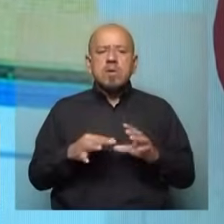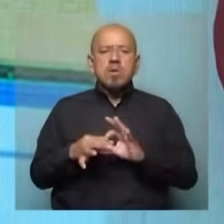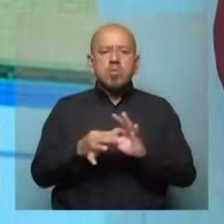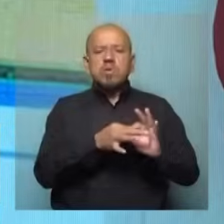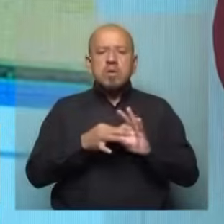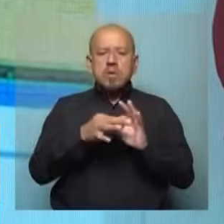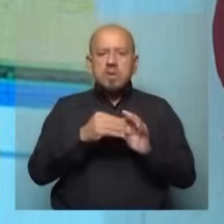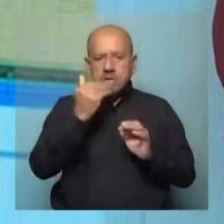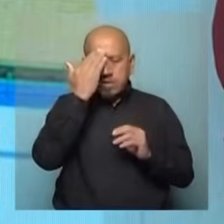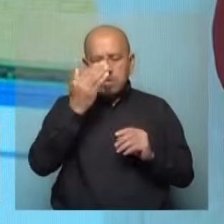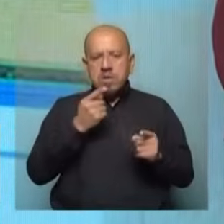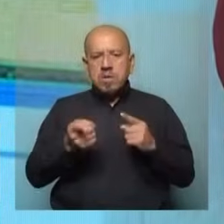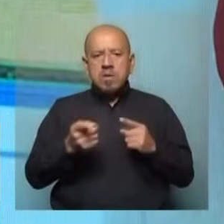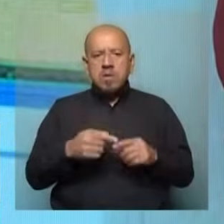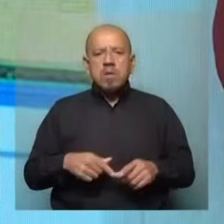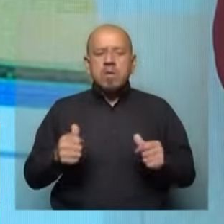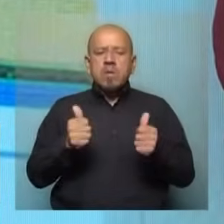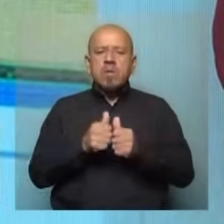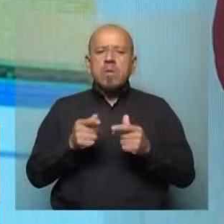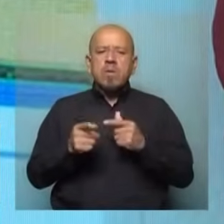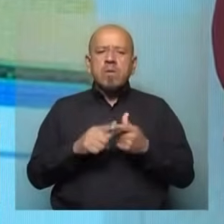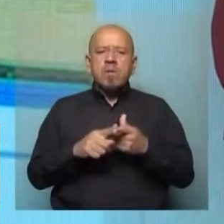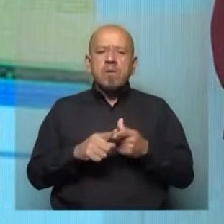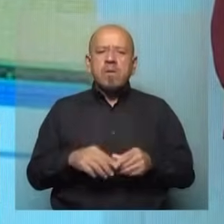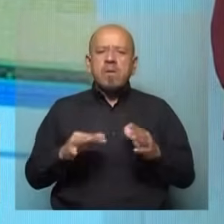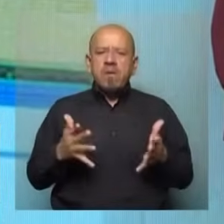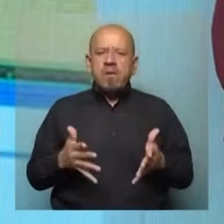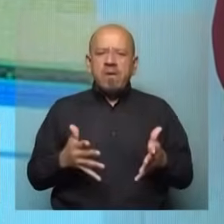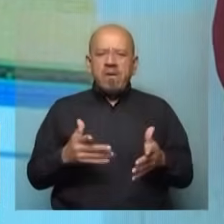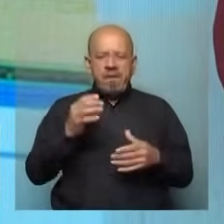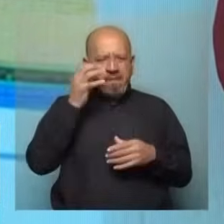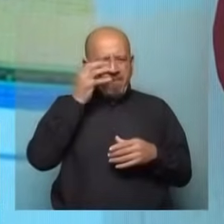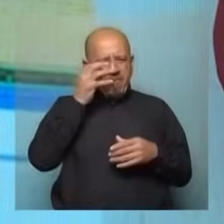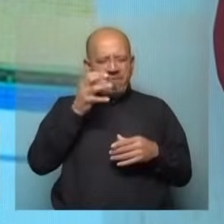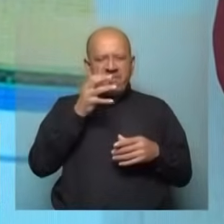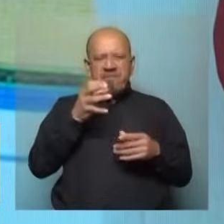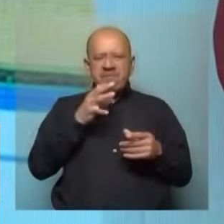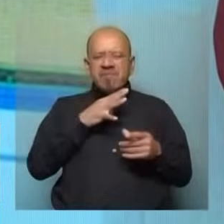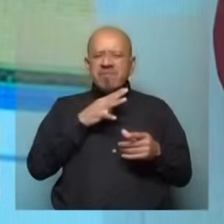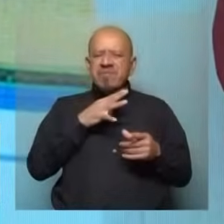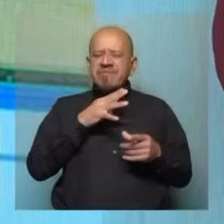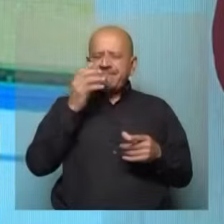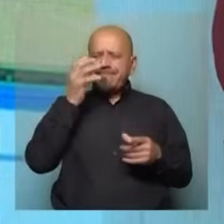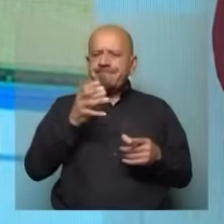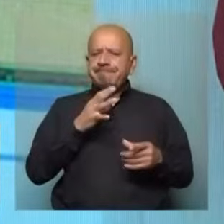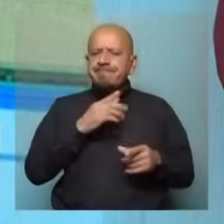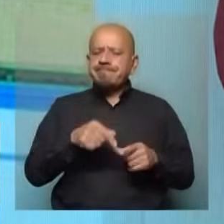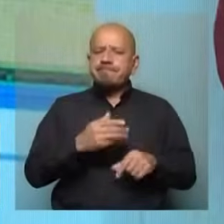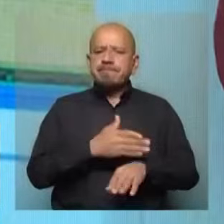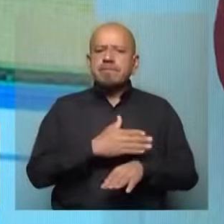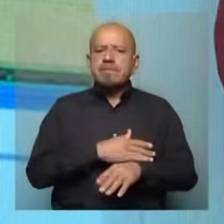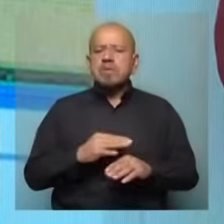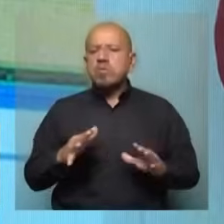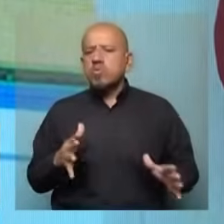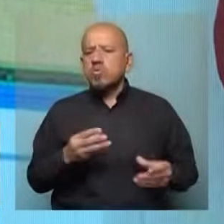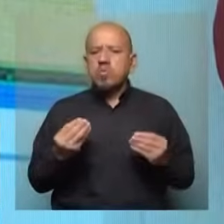Amplio? Decía, vimos a los precandidatos juntos en el escenario. ¿Y qué peligro, según los antecedentes que usted considere hoy, de cómo